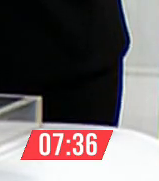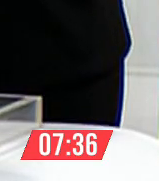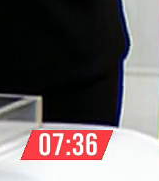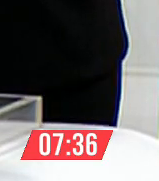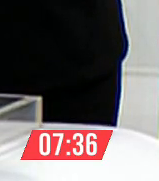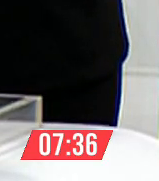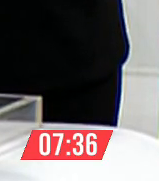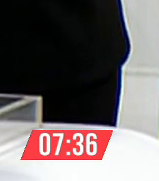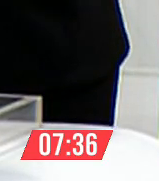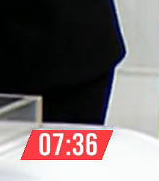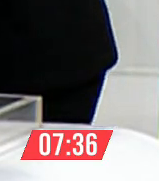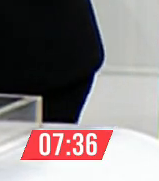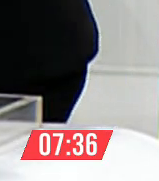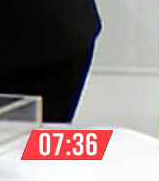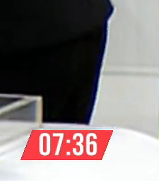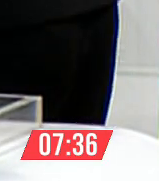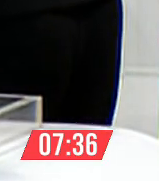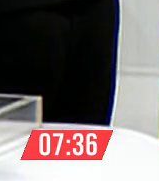los reventados.